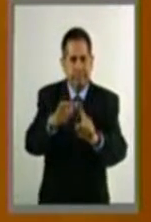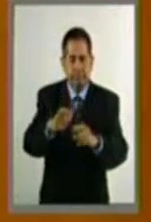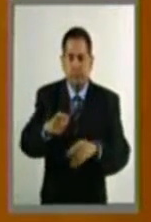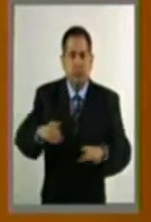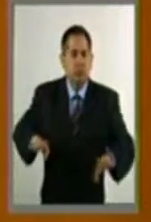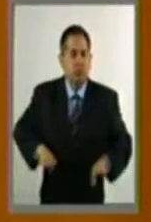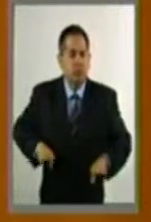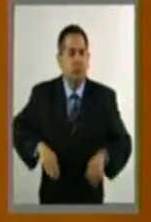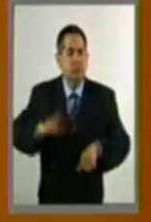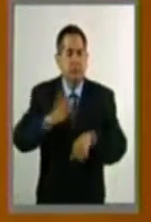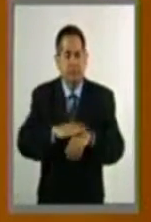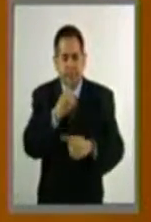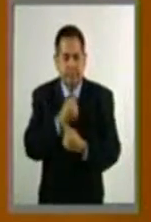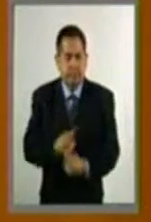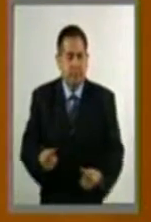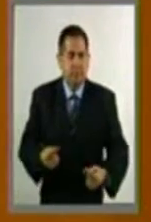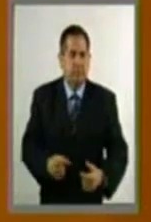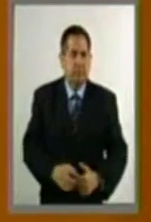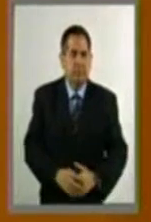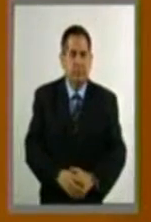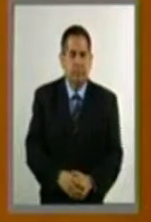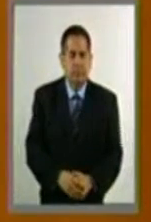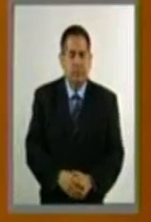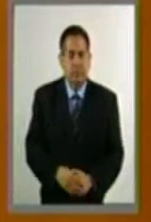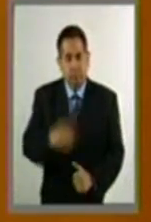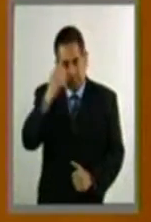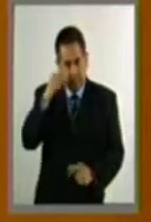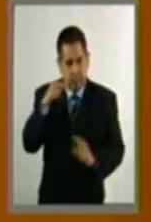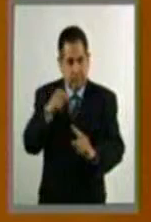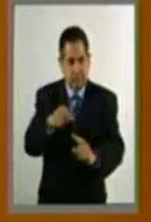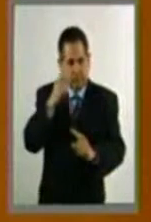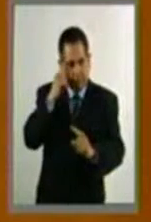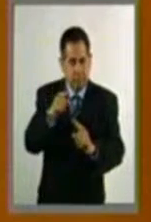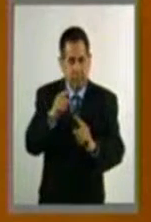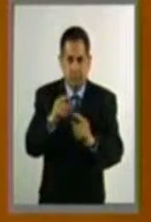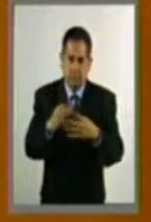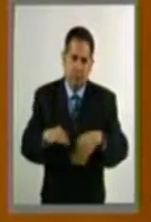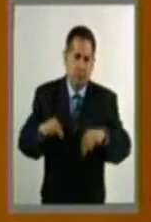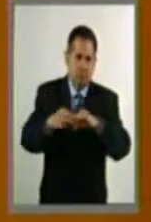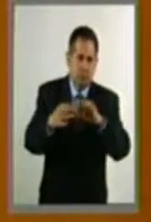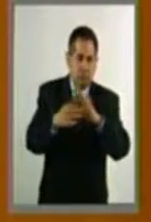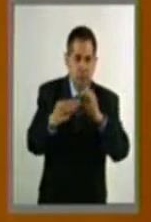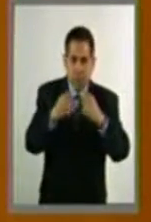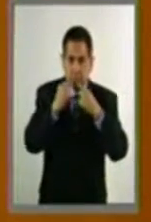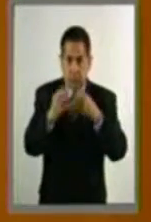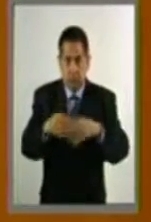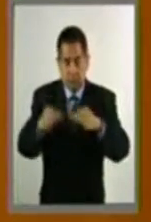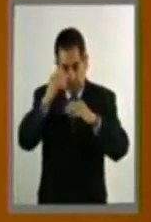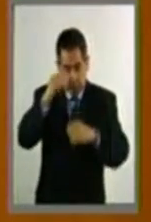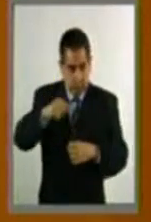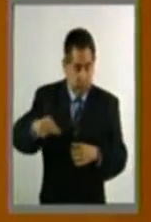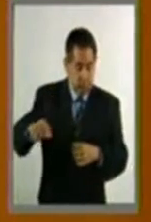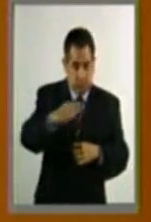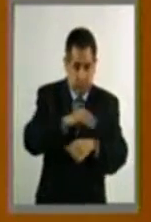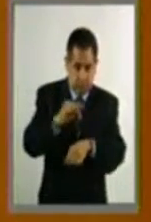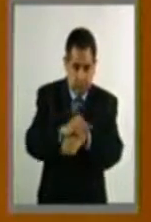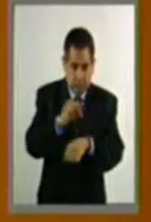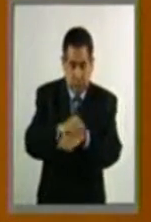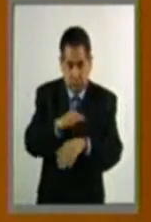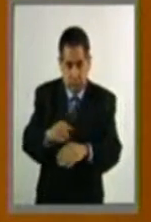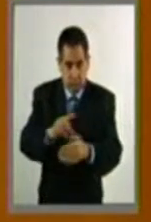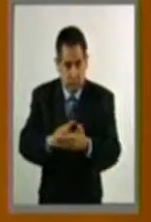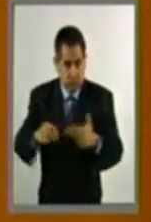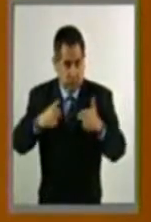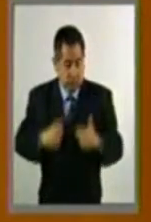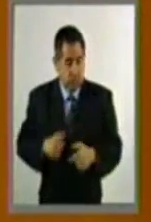interés superior de la niñez. Así, al señalar una competencia específica para los organismos de protección de los derechos